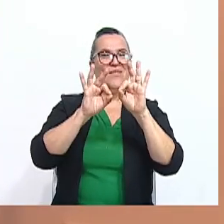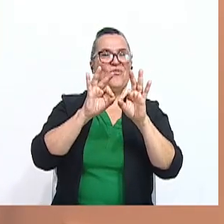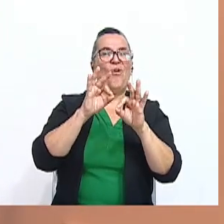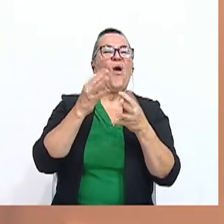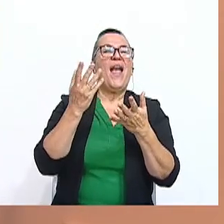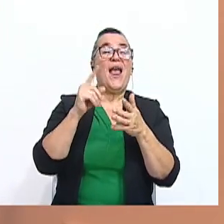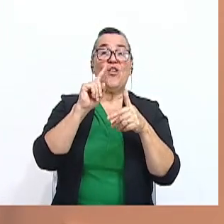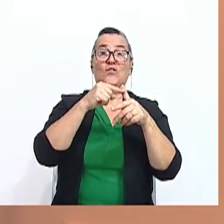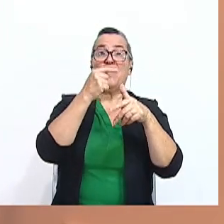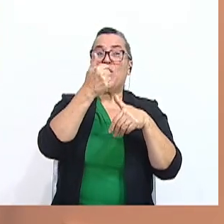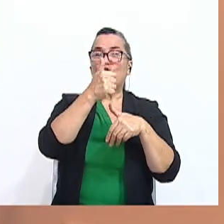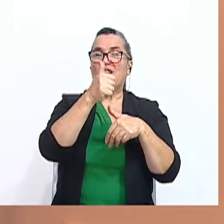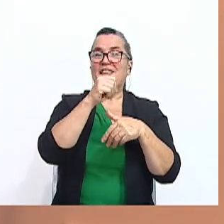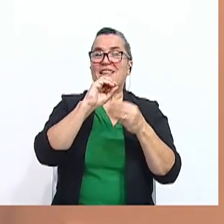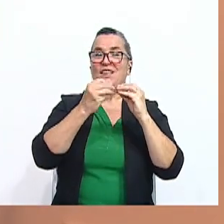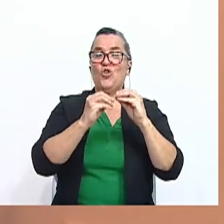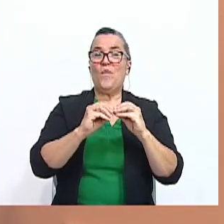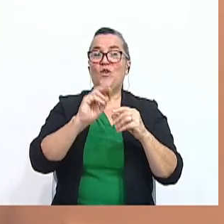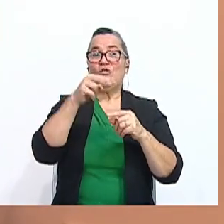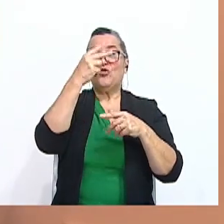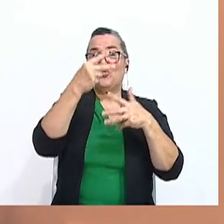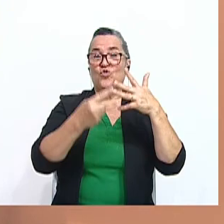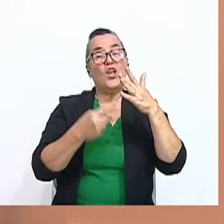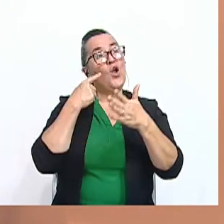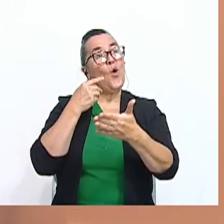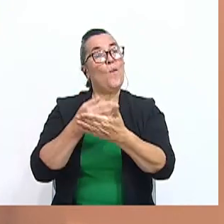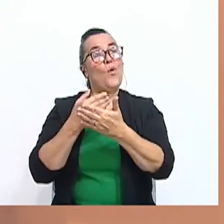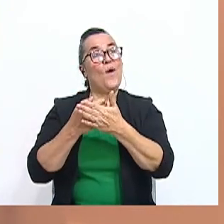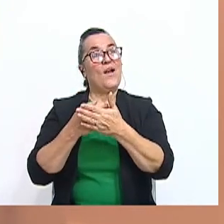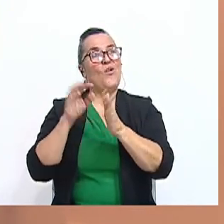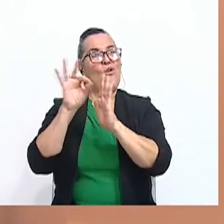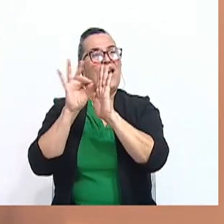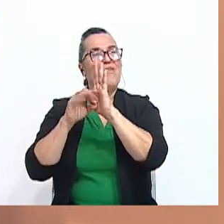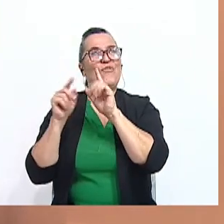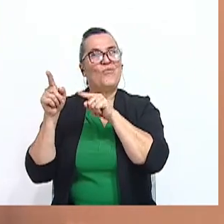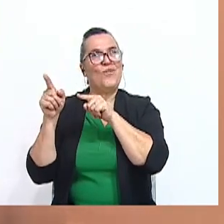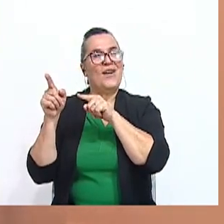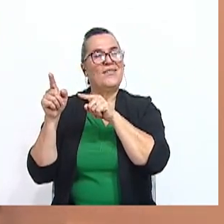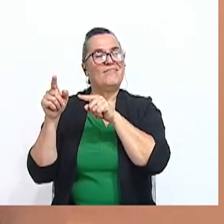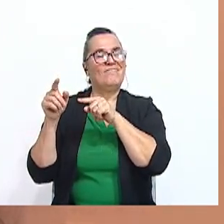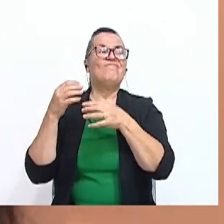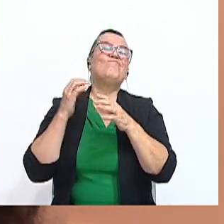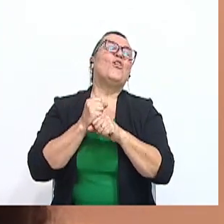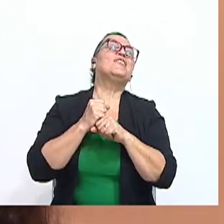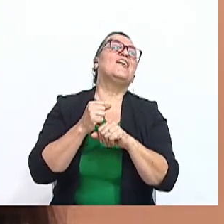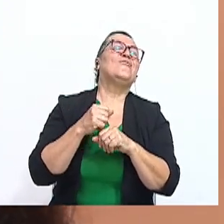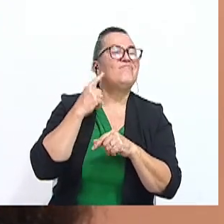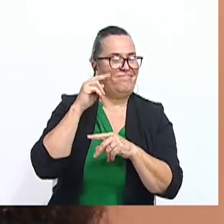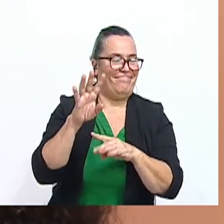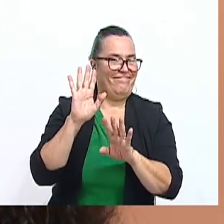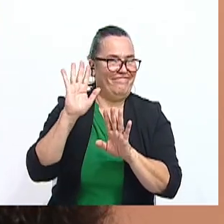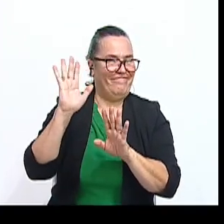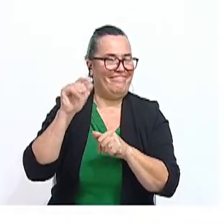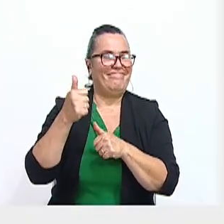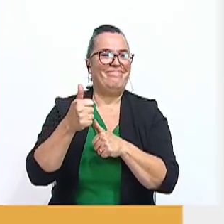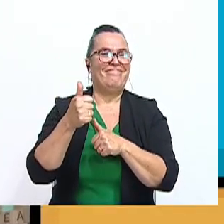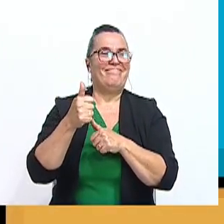los primeros 10 números cuadrados y comprobarlo mediante esta fórmula. Voy a hacerlo. Vamos a ver.